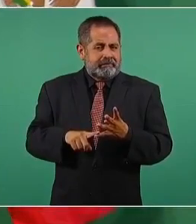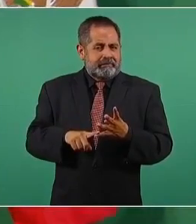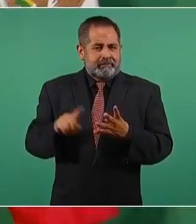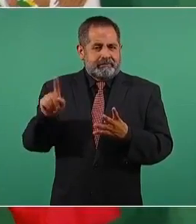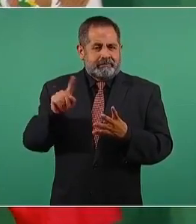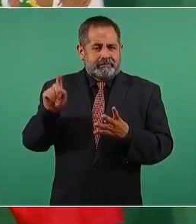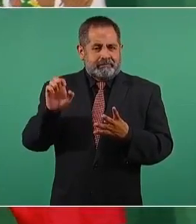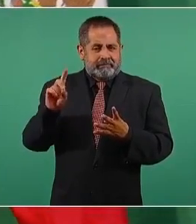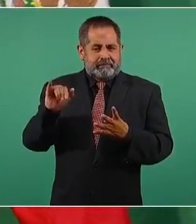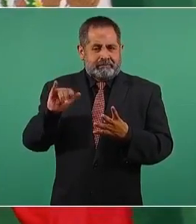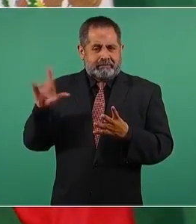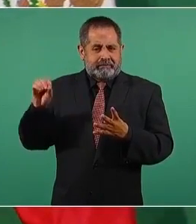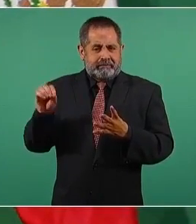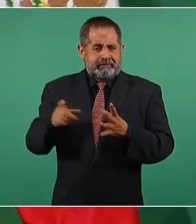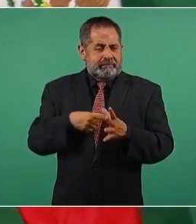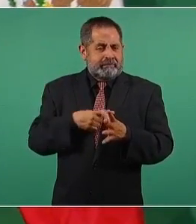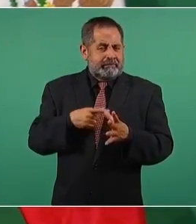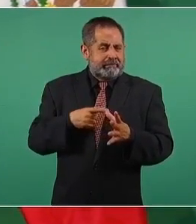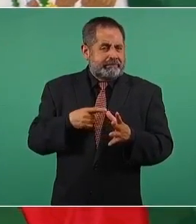Zedillo,